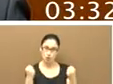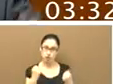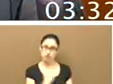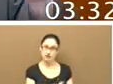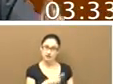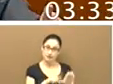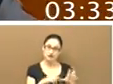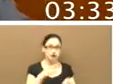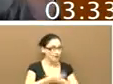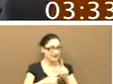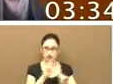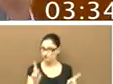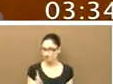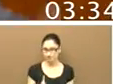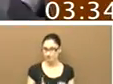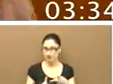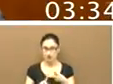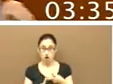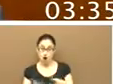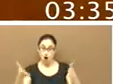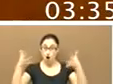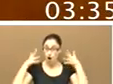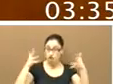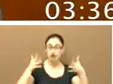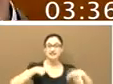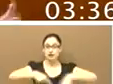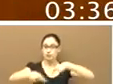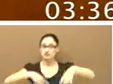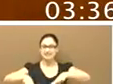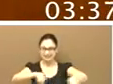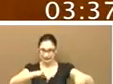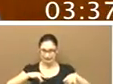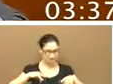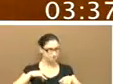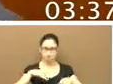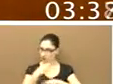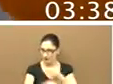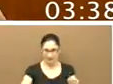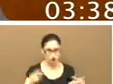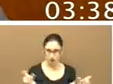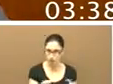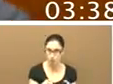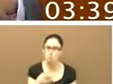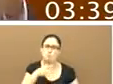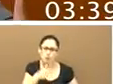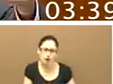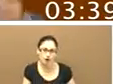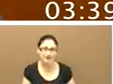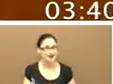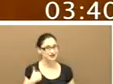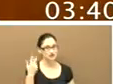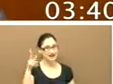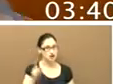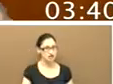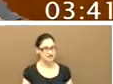ni tampoco han convocado el Consejo de Transporte Terrestre de la región no es casual porque desprecian la participación de los